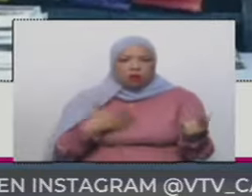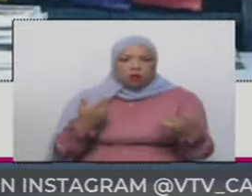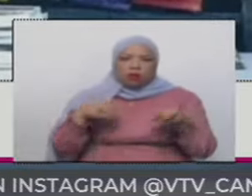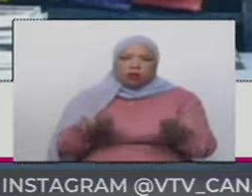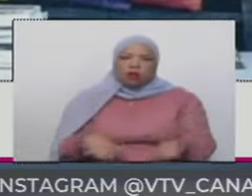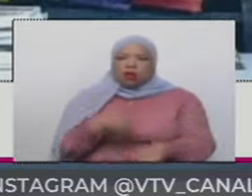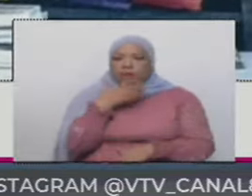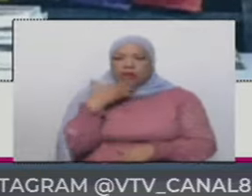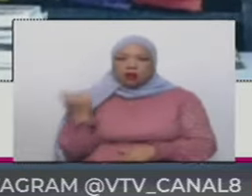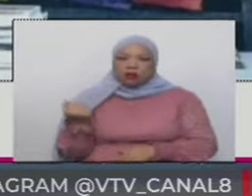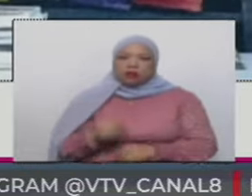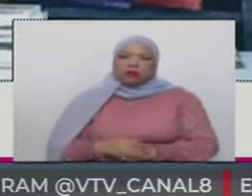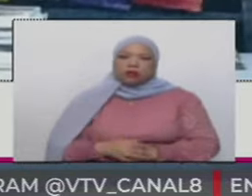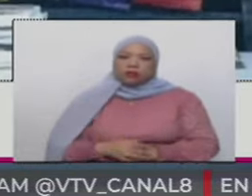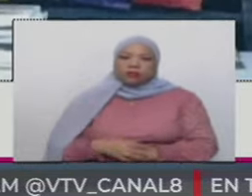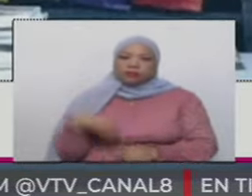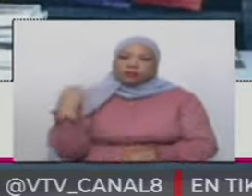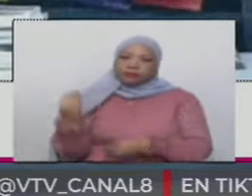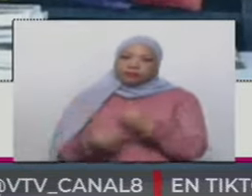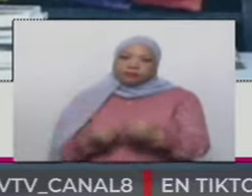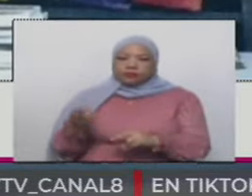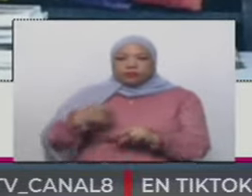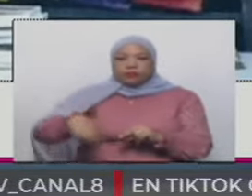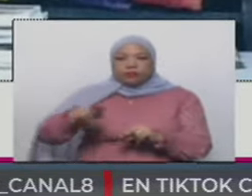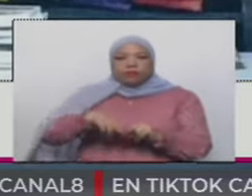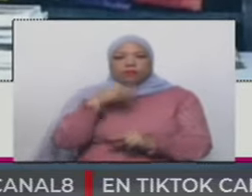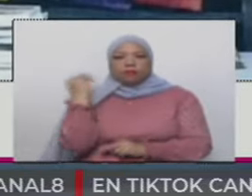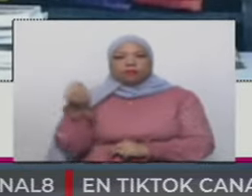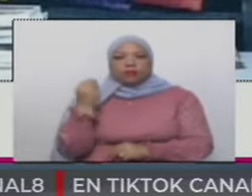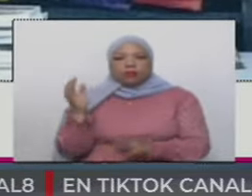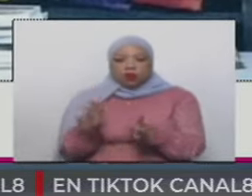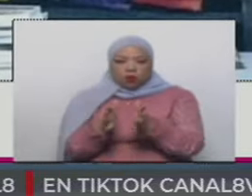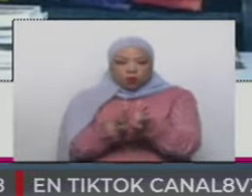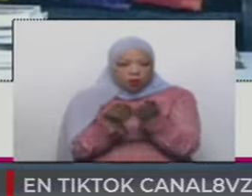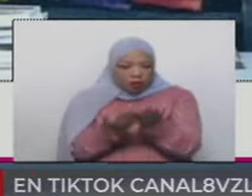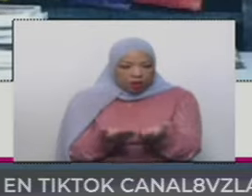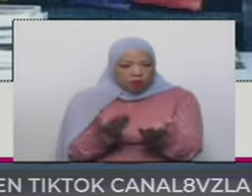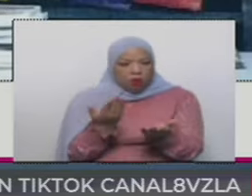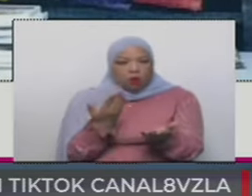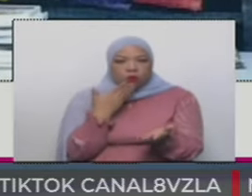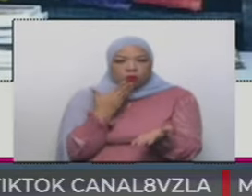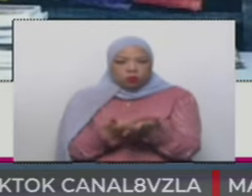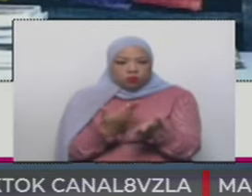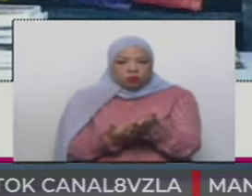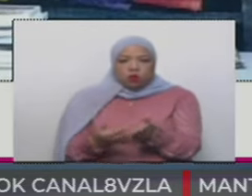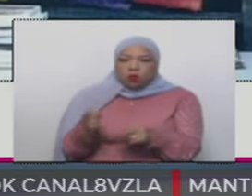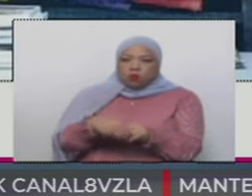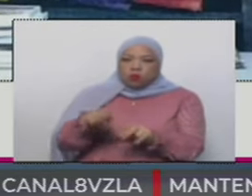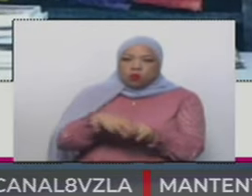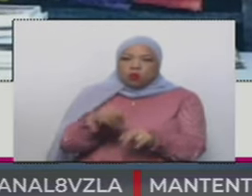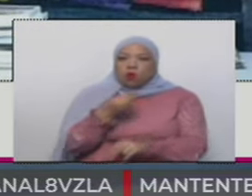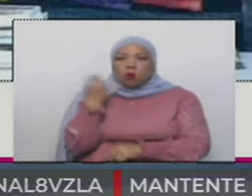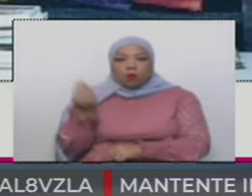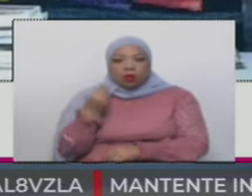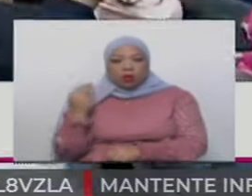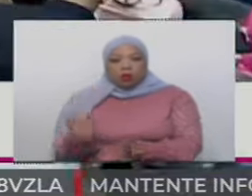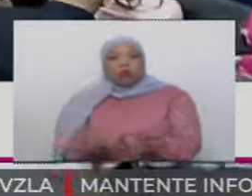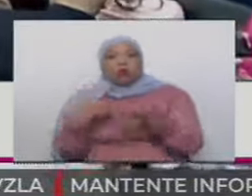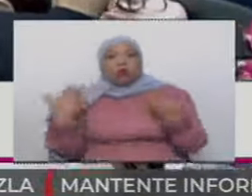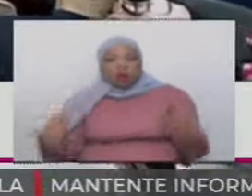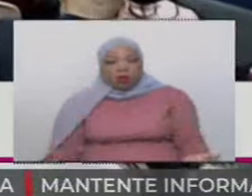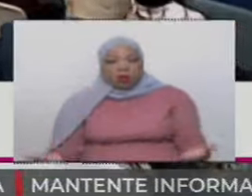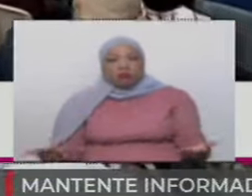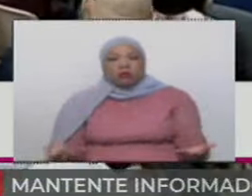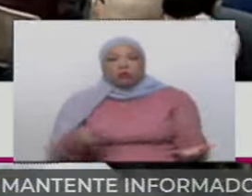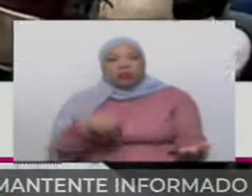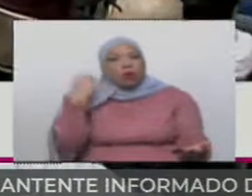mejor vacuna es ponerle a los niños y a las niñas un libro en la mano, un periódico escrito. ¿Ah? ¿Qué